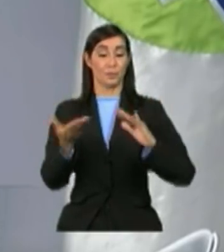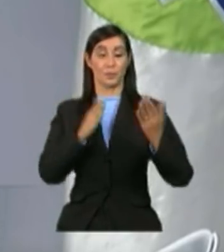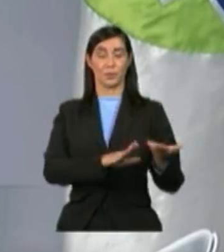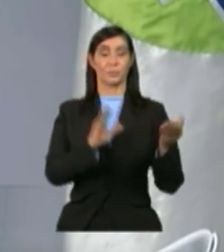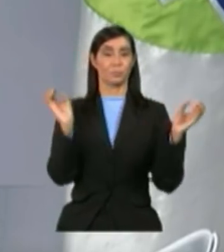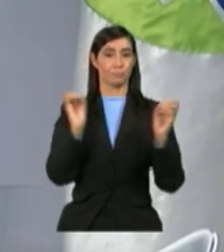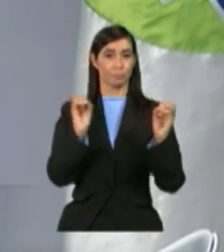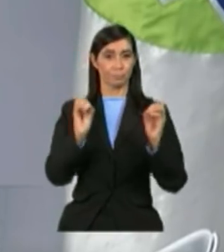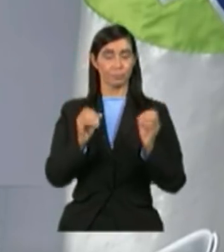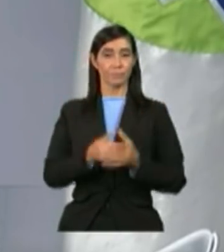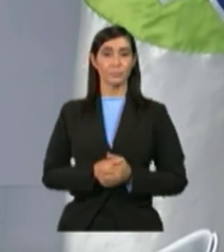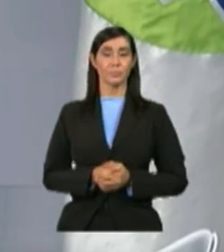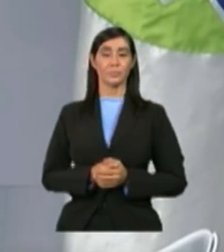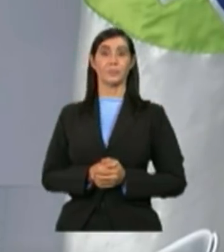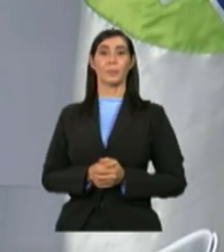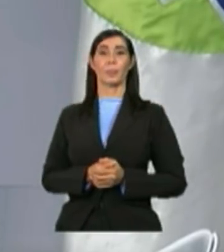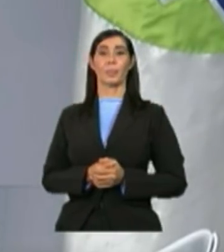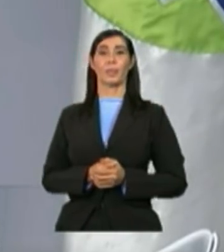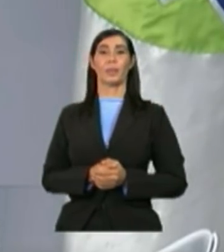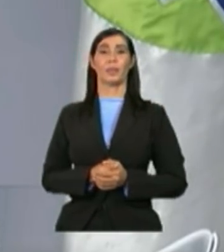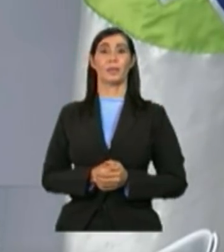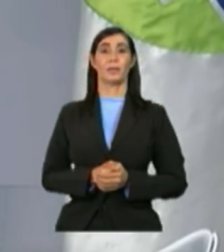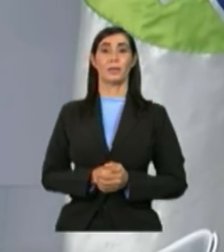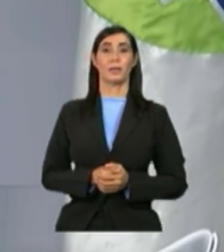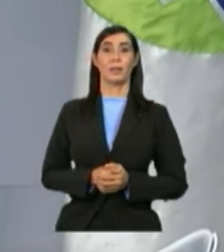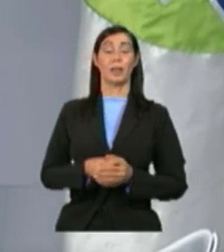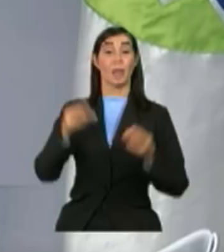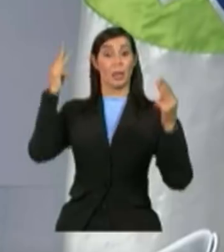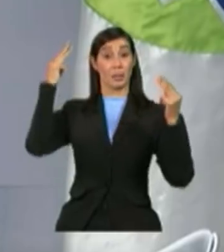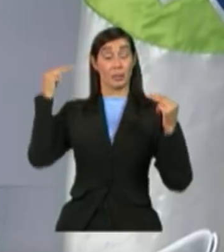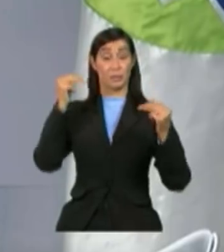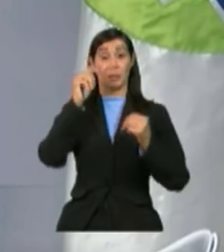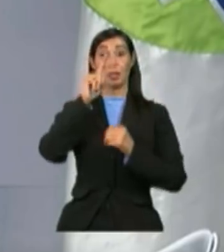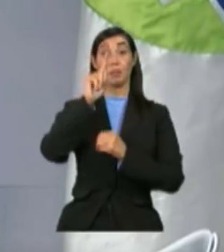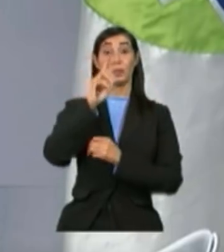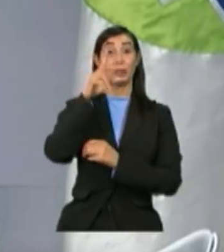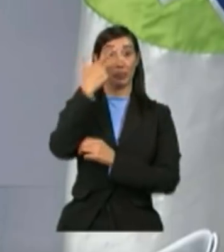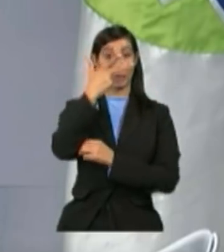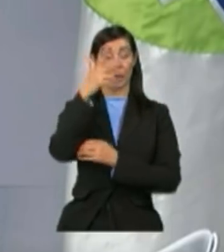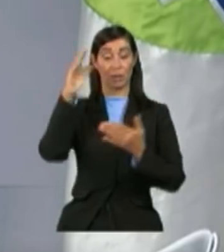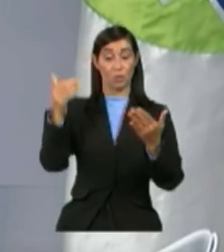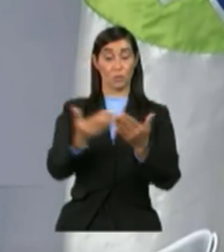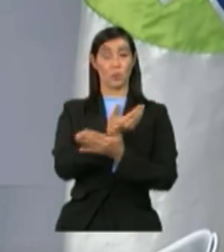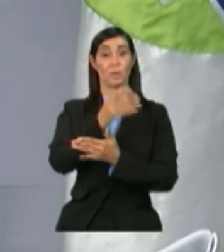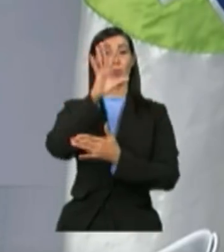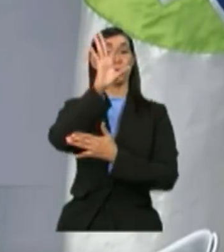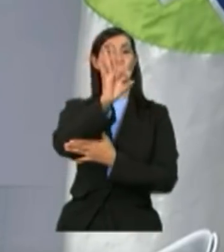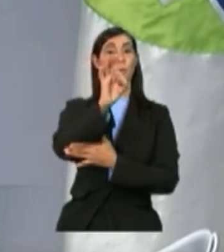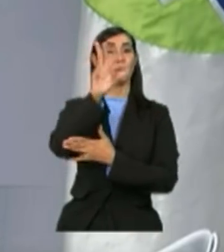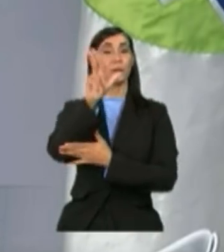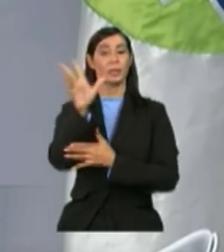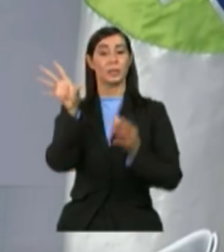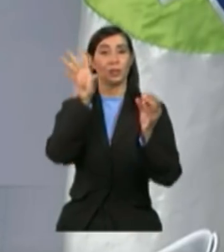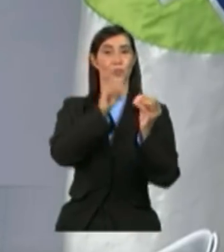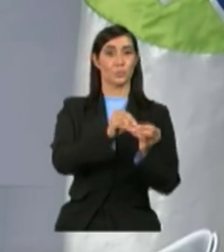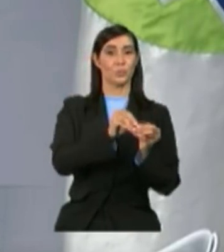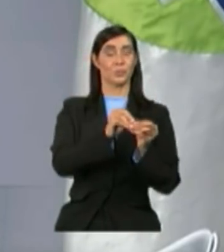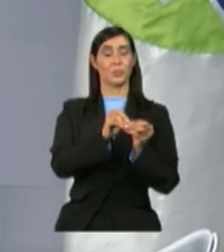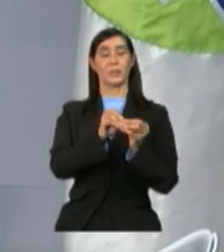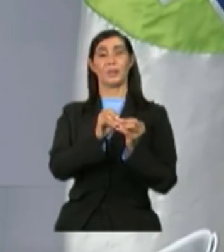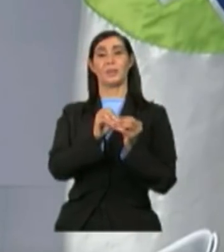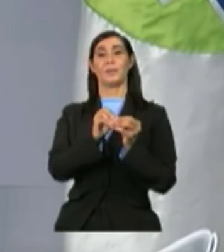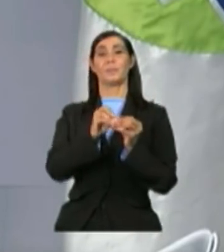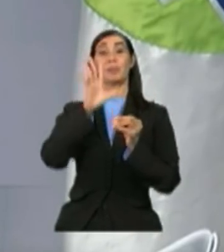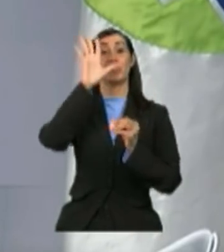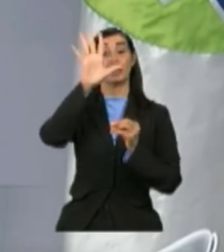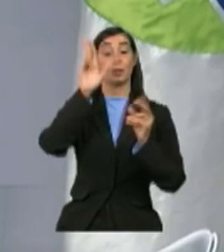0 fallecimiento. La Alta Gracia, 3 casos nuevos, 93 acumulados,